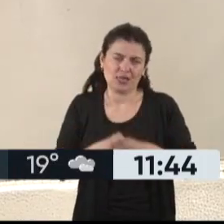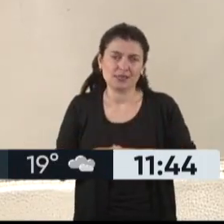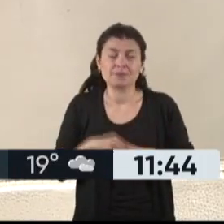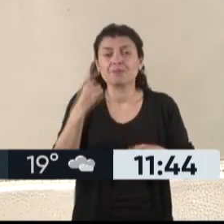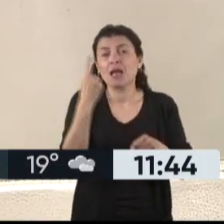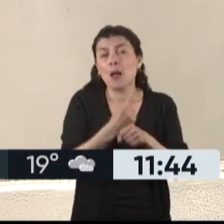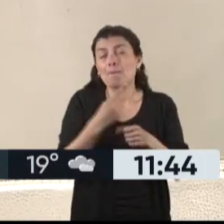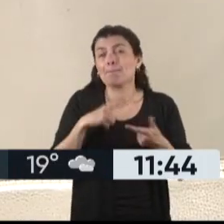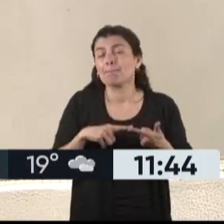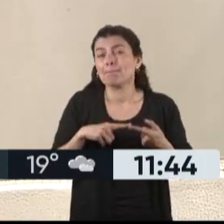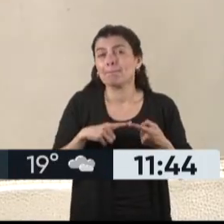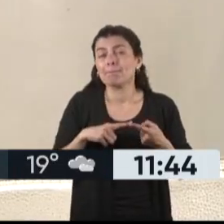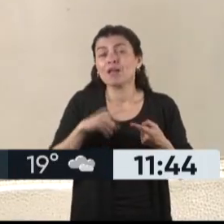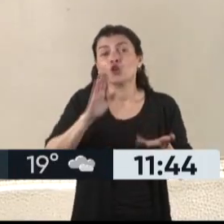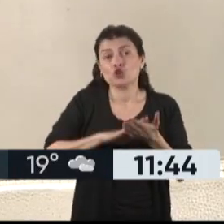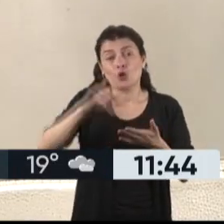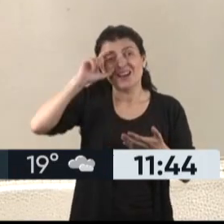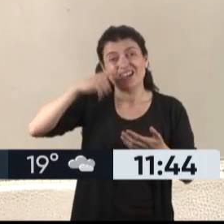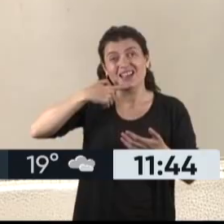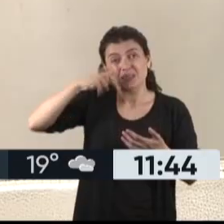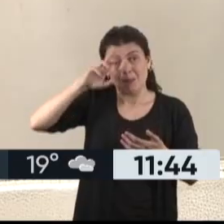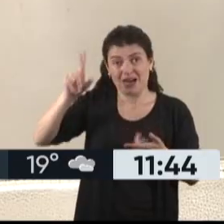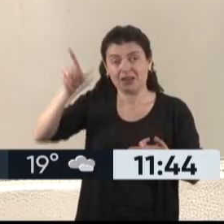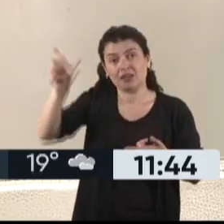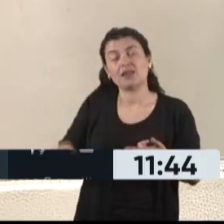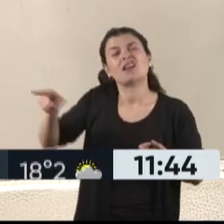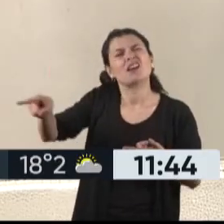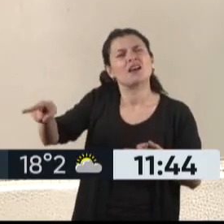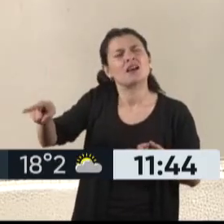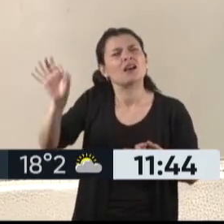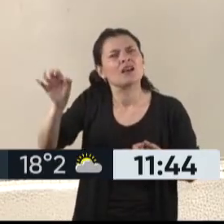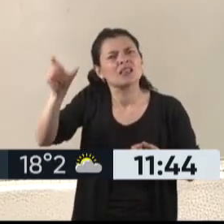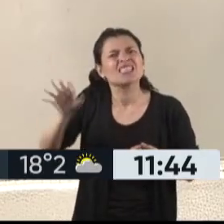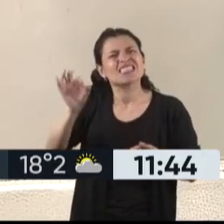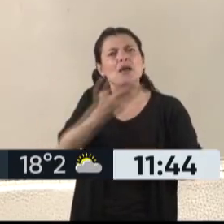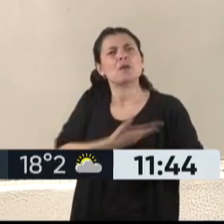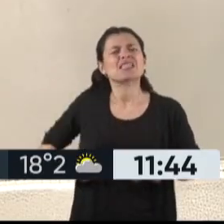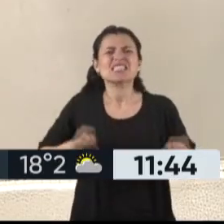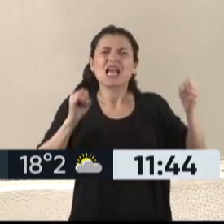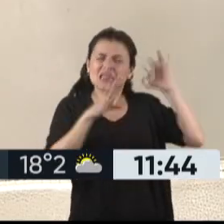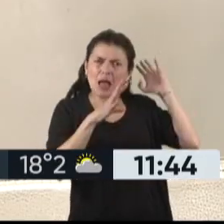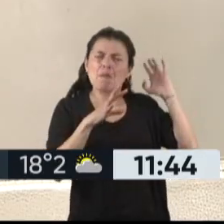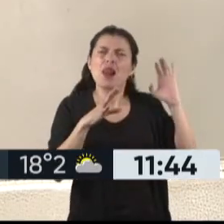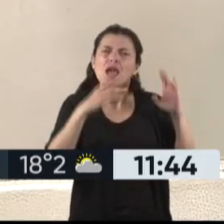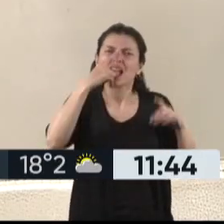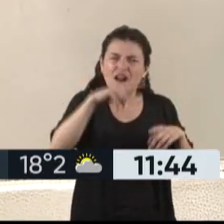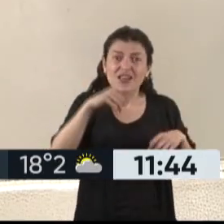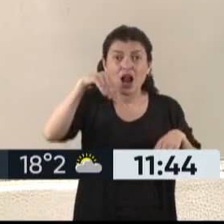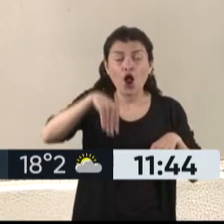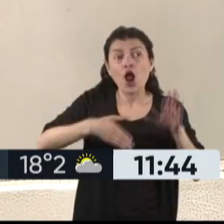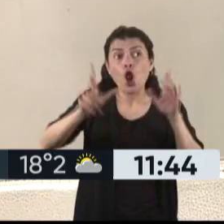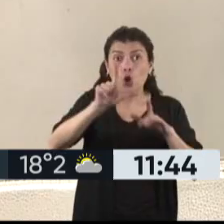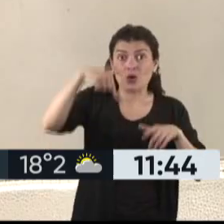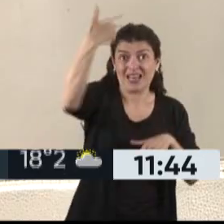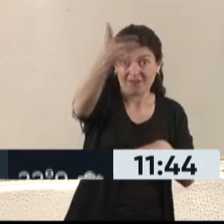que ver con José Luis Espert, saber si efectivamente el presidente va a compartir el acto del próximo